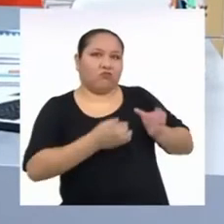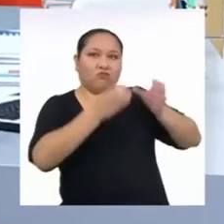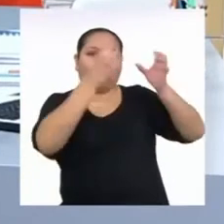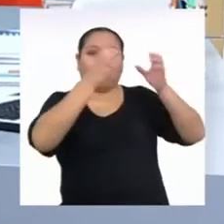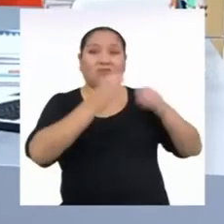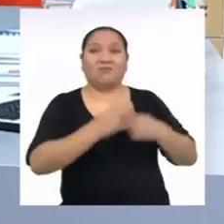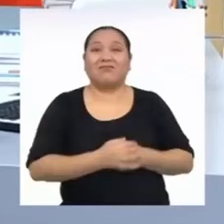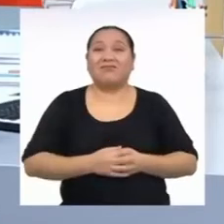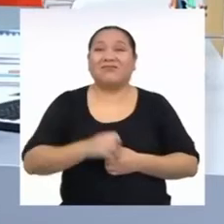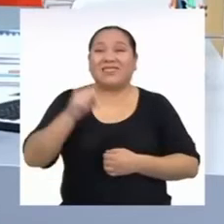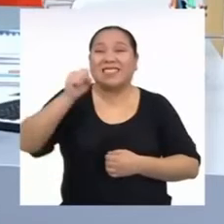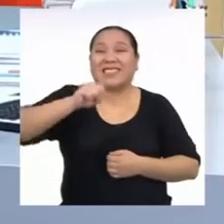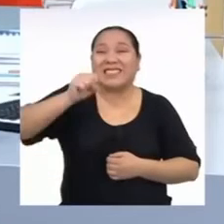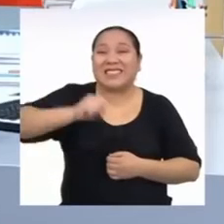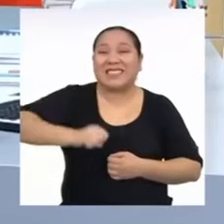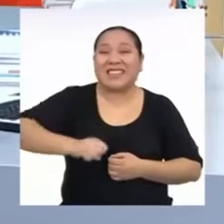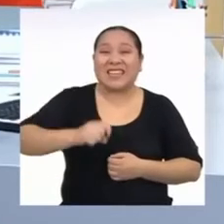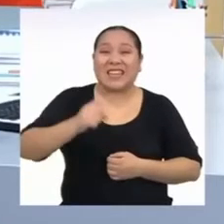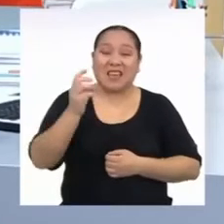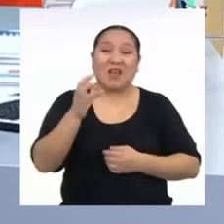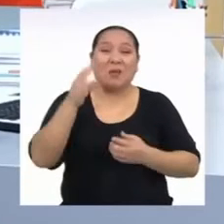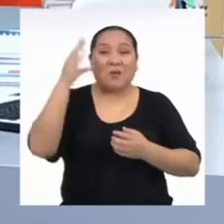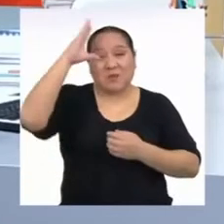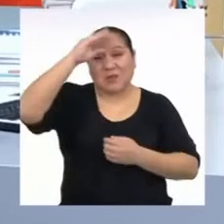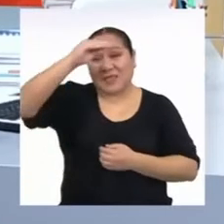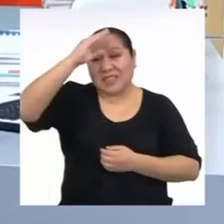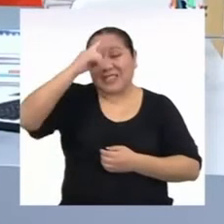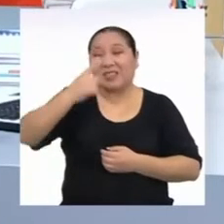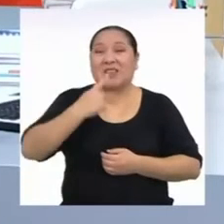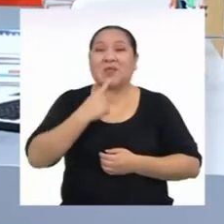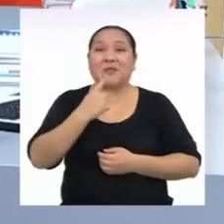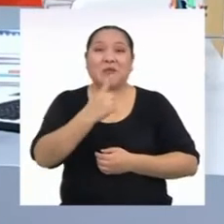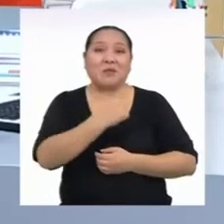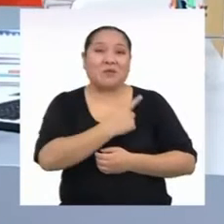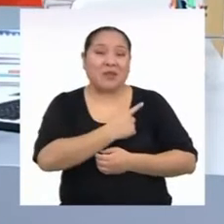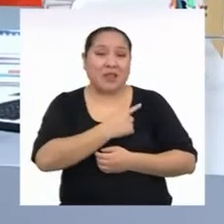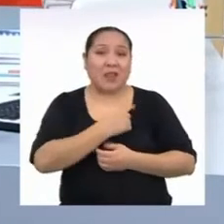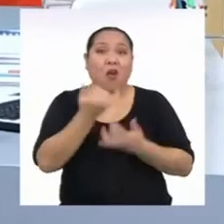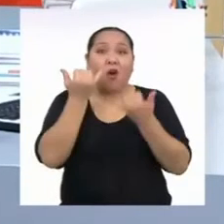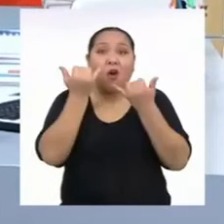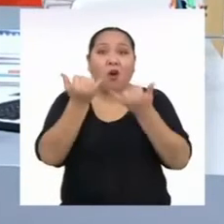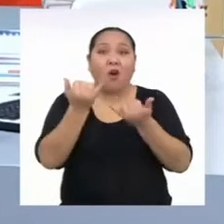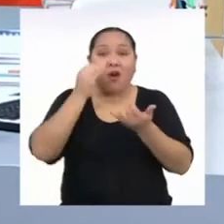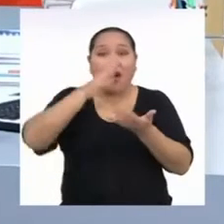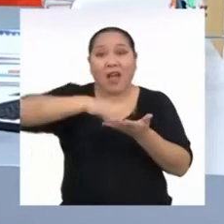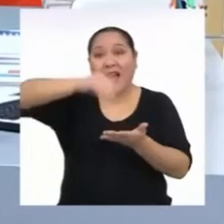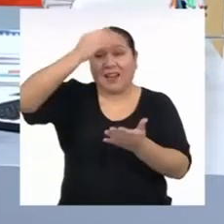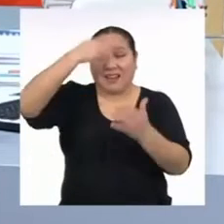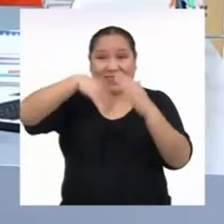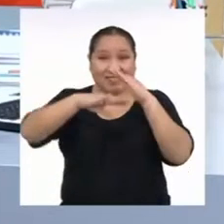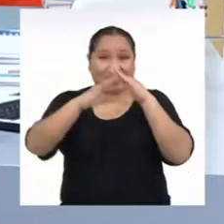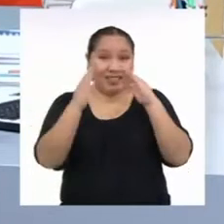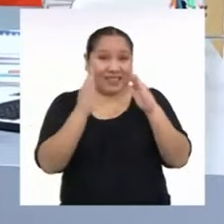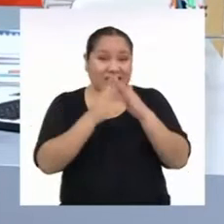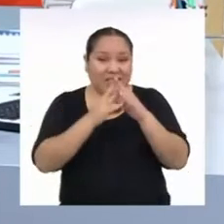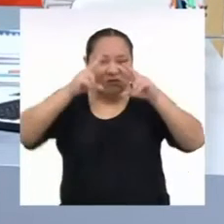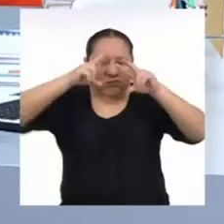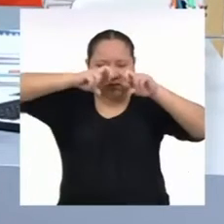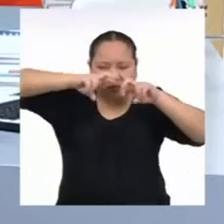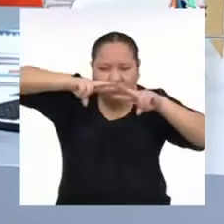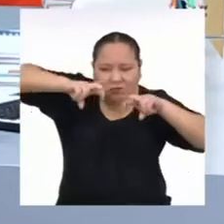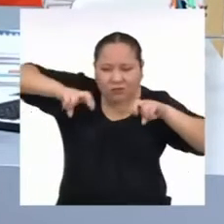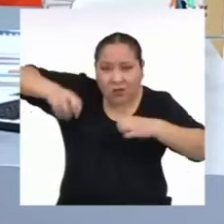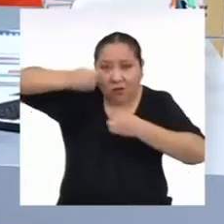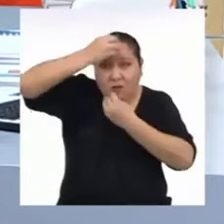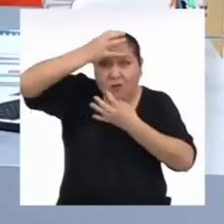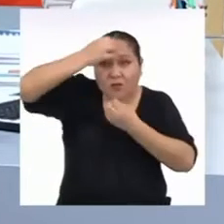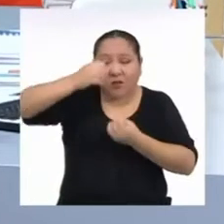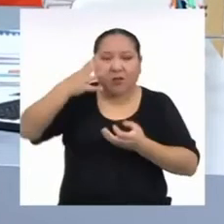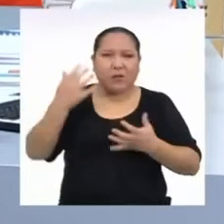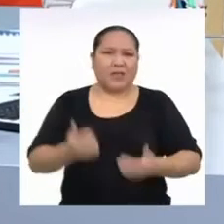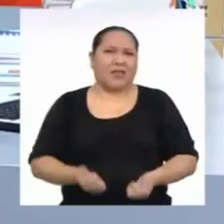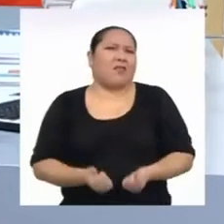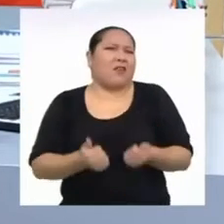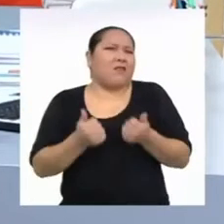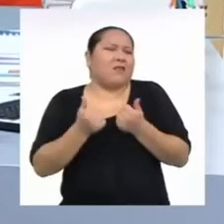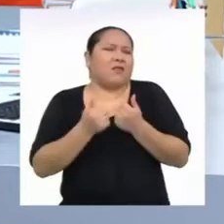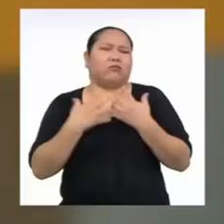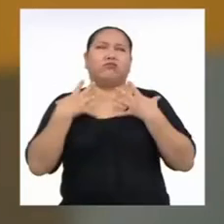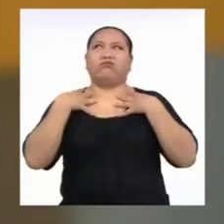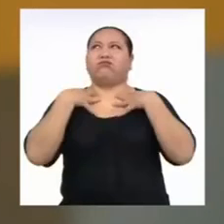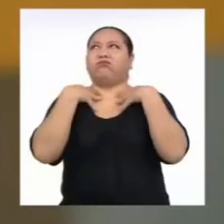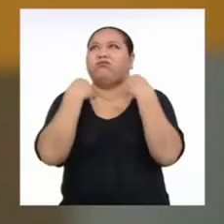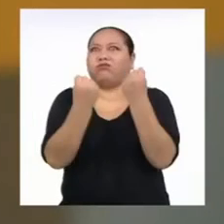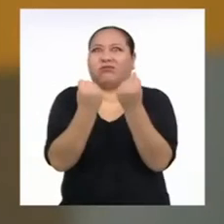de primero de secundaria, hoy en Aprendo en Casa analizaremos datos para tener una vida recontra